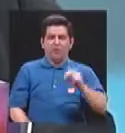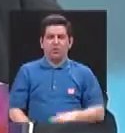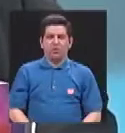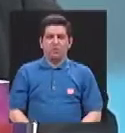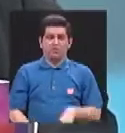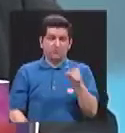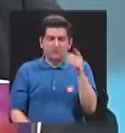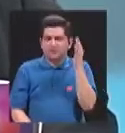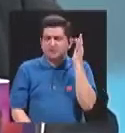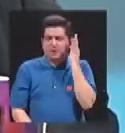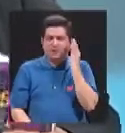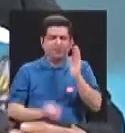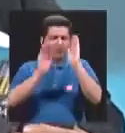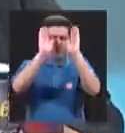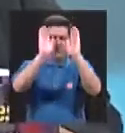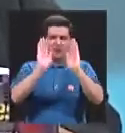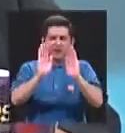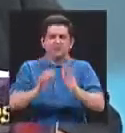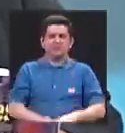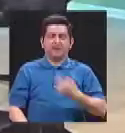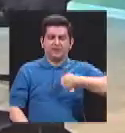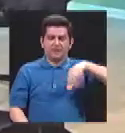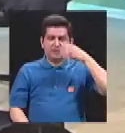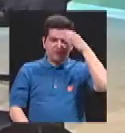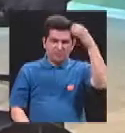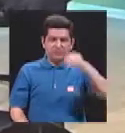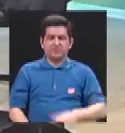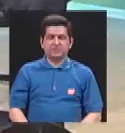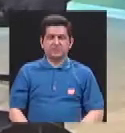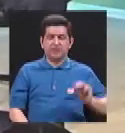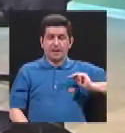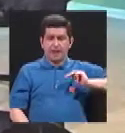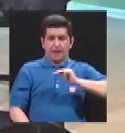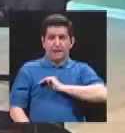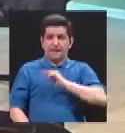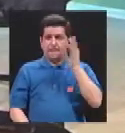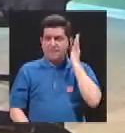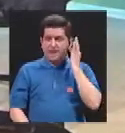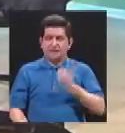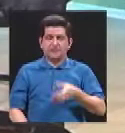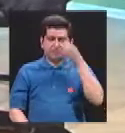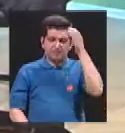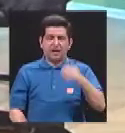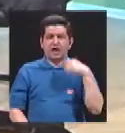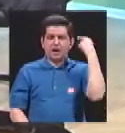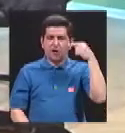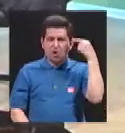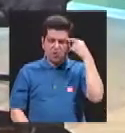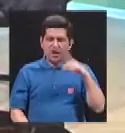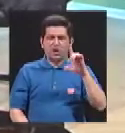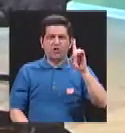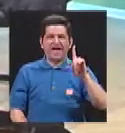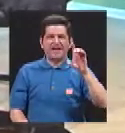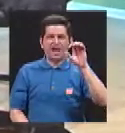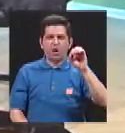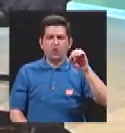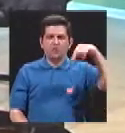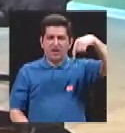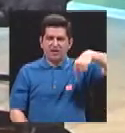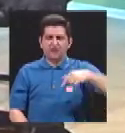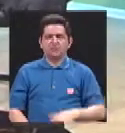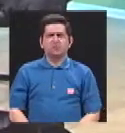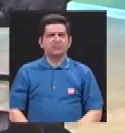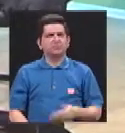Naranjo, esa gran personalidad de nuestra cultura, ministra de Cultura en el gobierno de Daniel